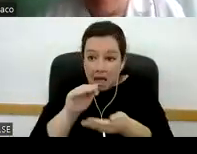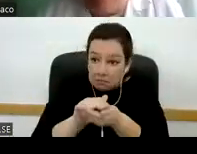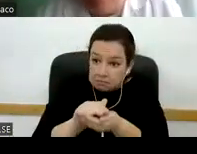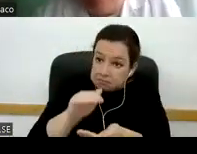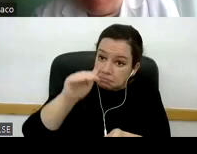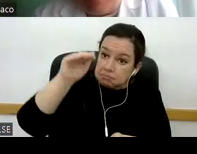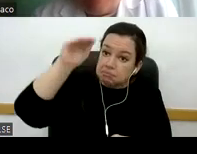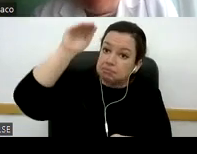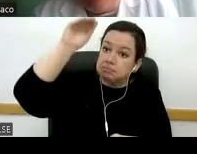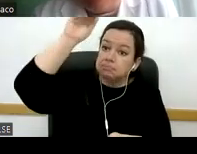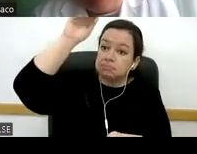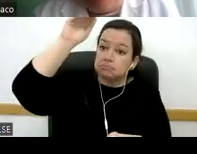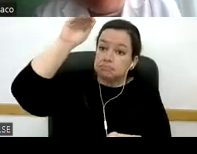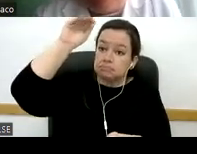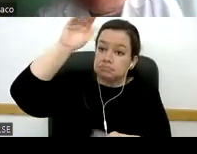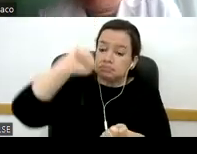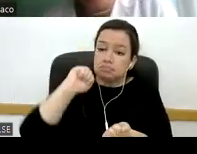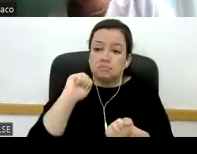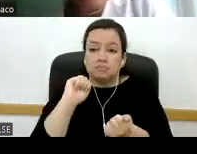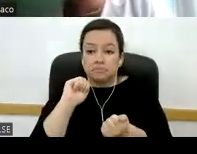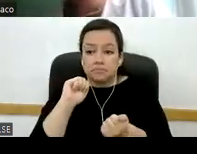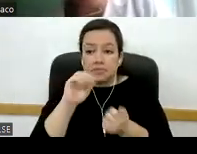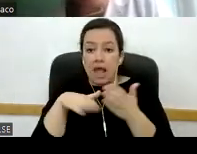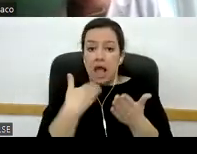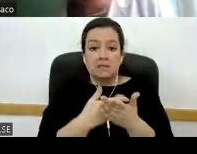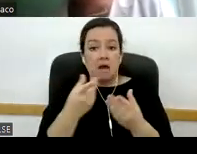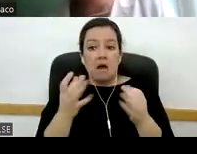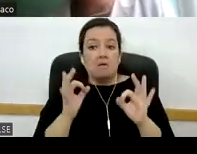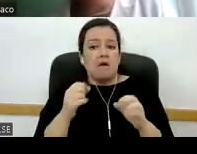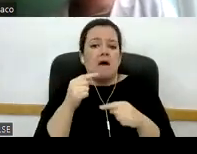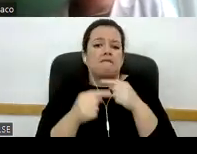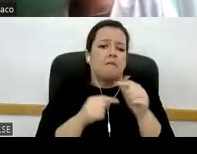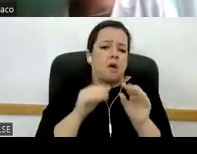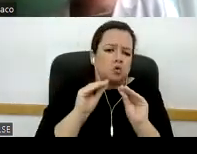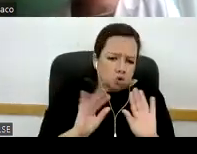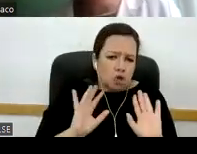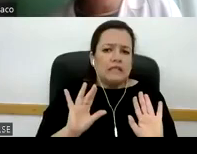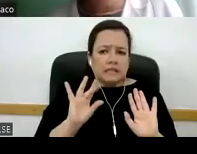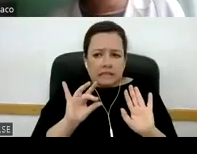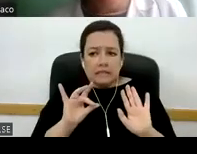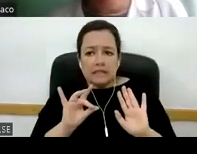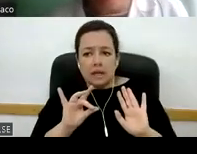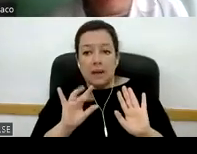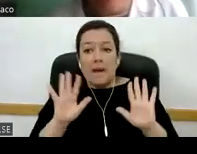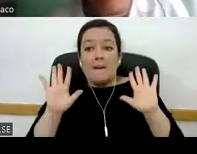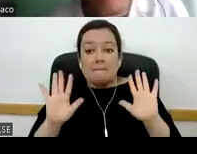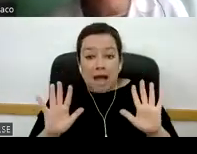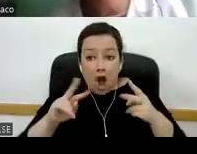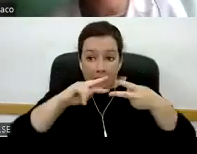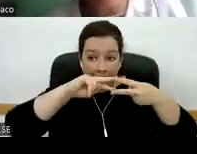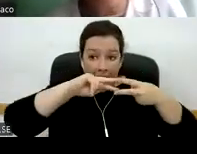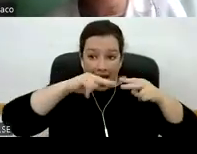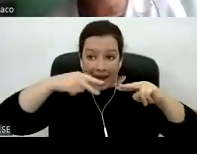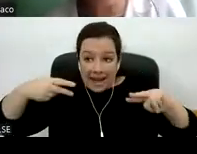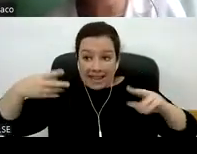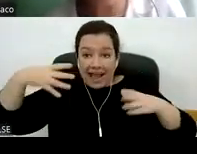decir, que que tienen todos los hábitos familiares que tienen, todos los condicionantes que tienen, pero genéticamente